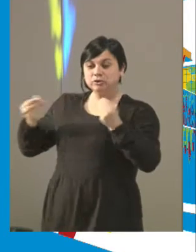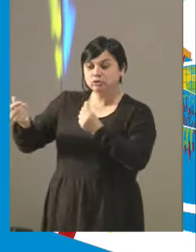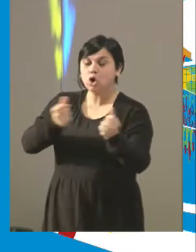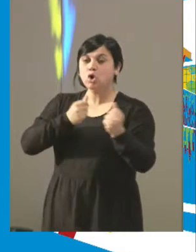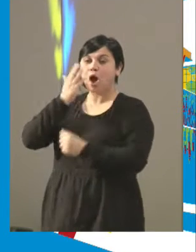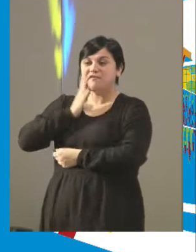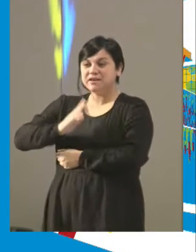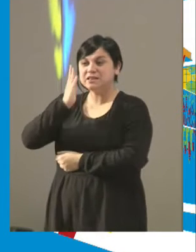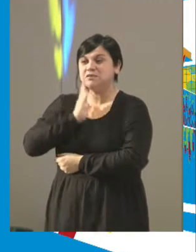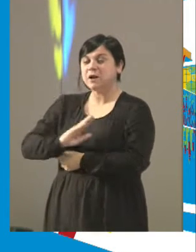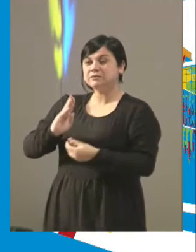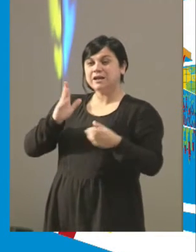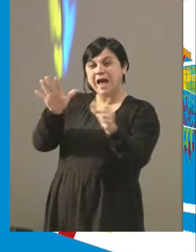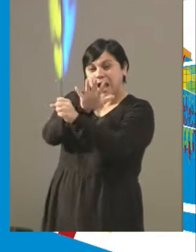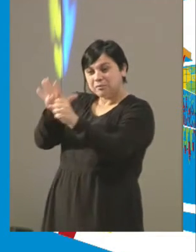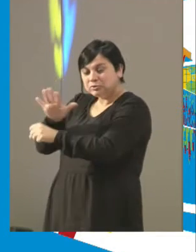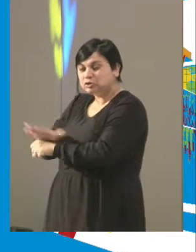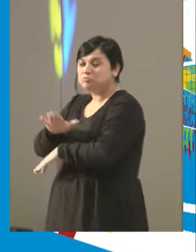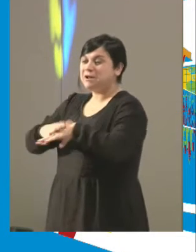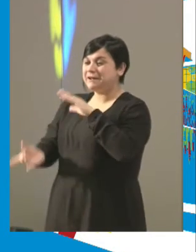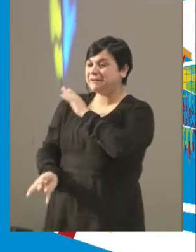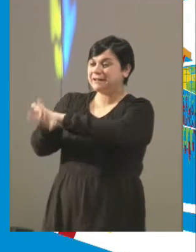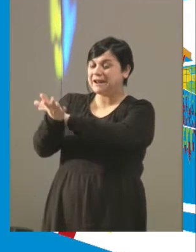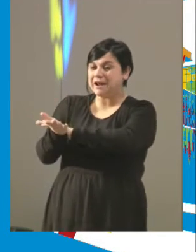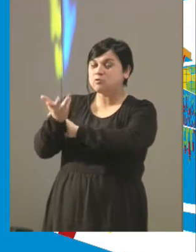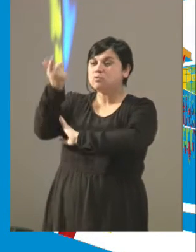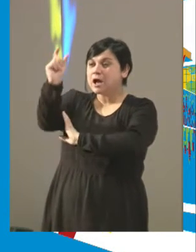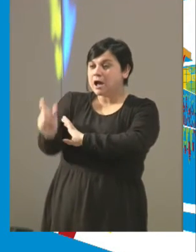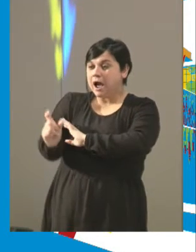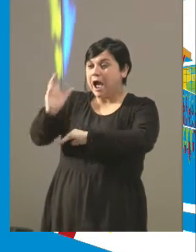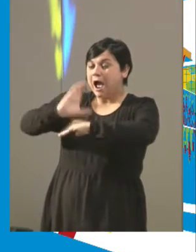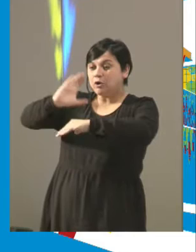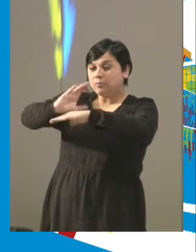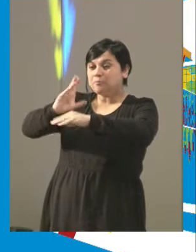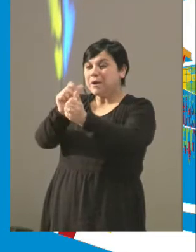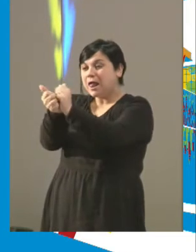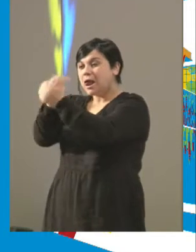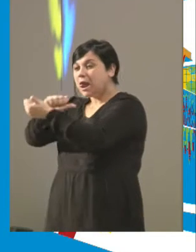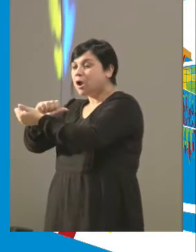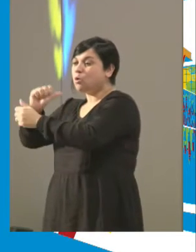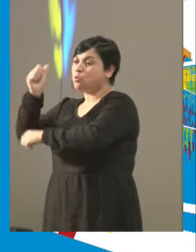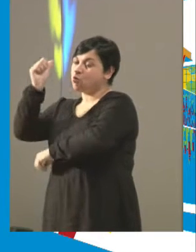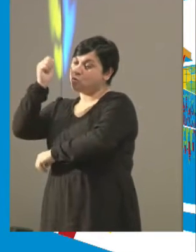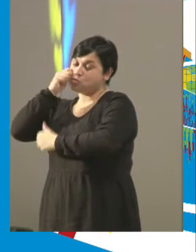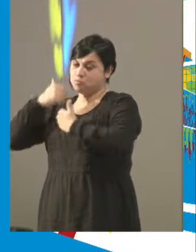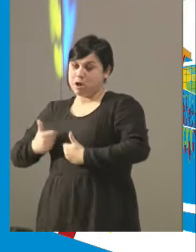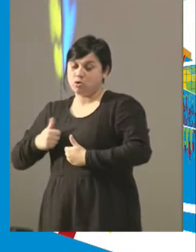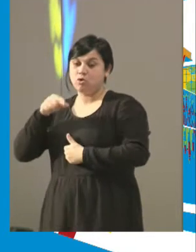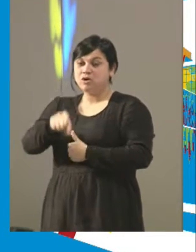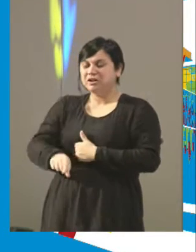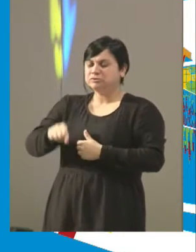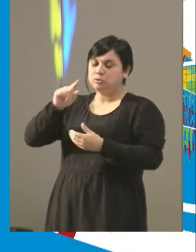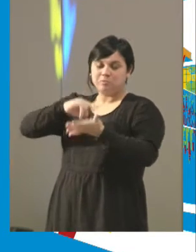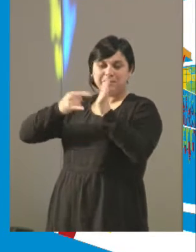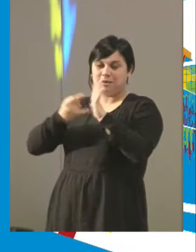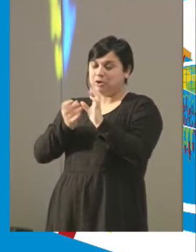afectivas, de muchos ámbitos, ¿no? Para crear un ente, digamos, que sea capaz de replicar 100% un humano, ¿no? Ese planteamiento se abandonó,